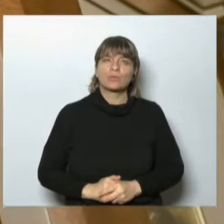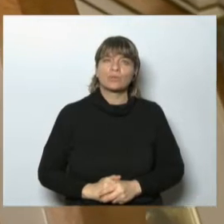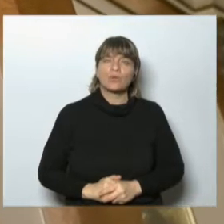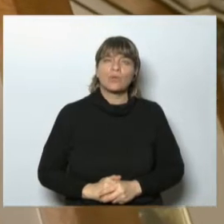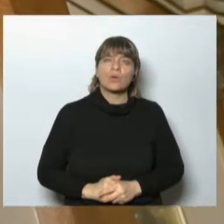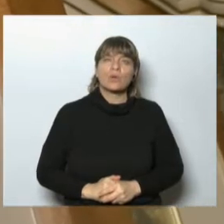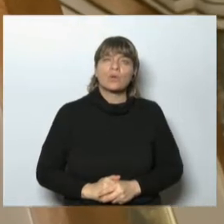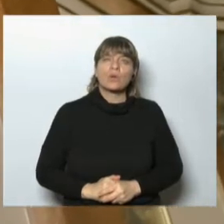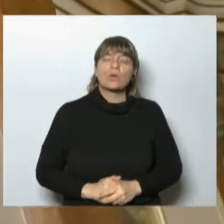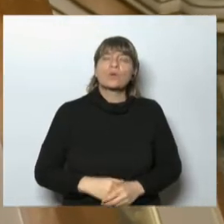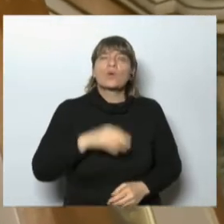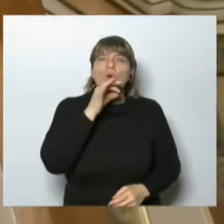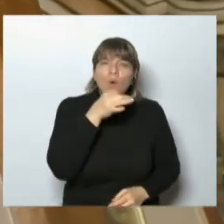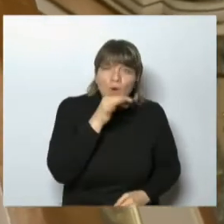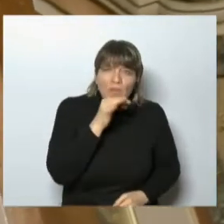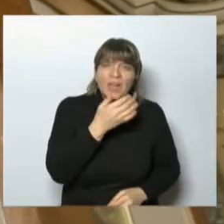nosotros.